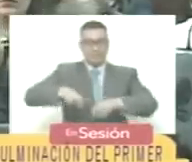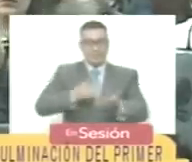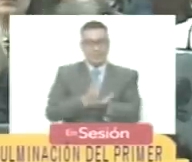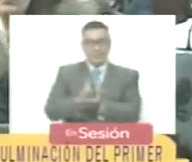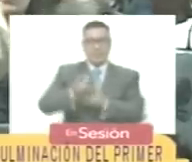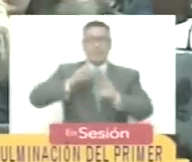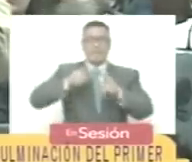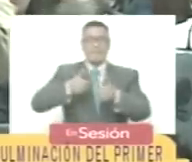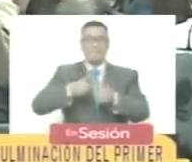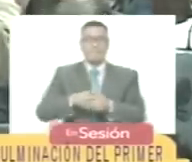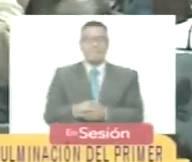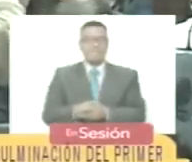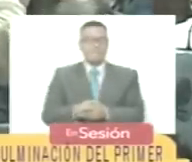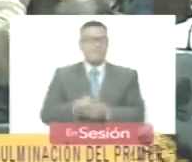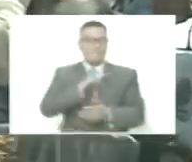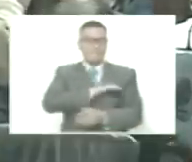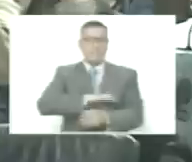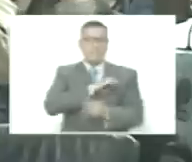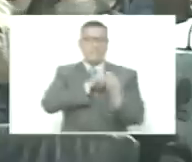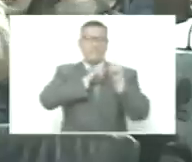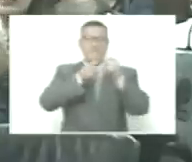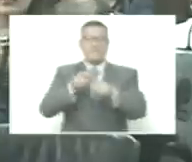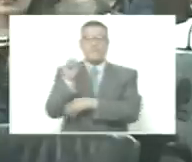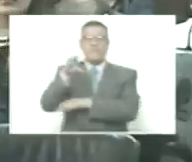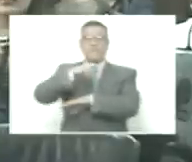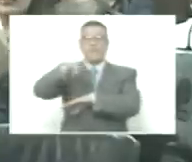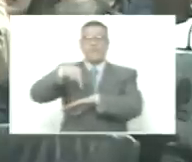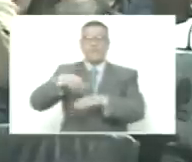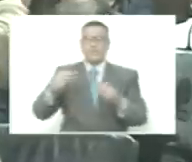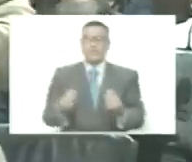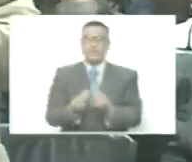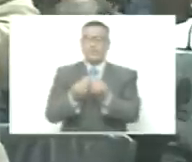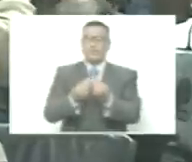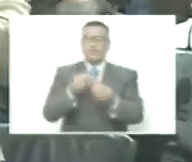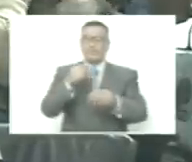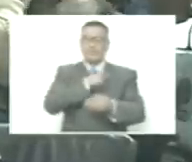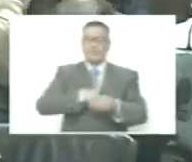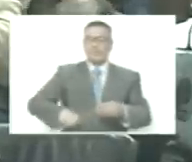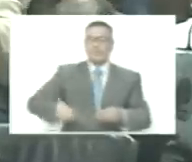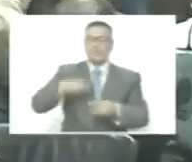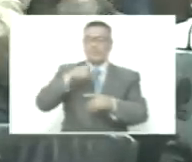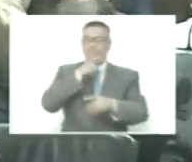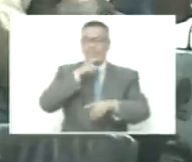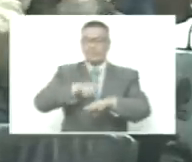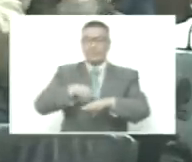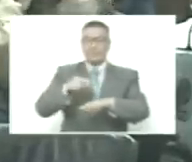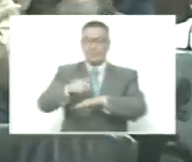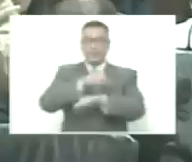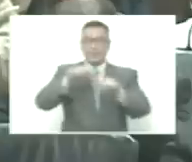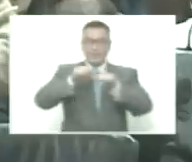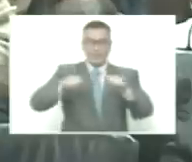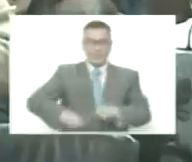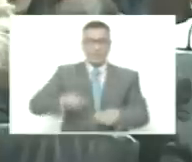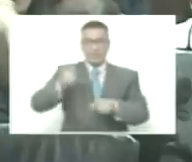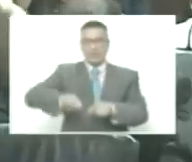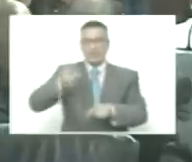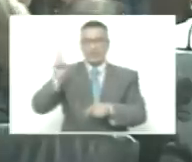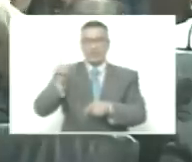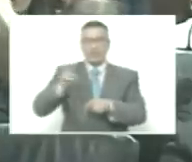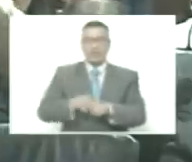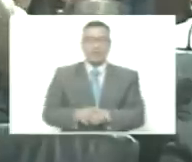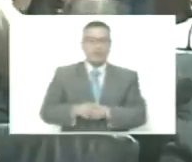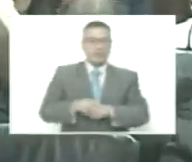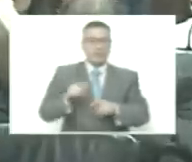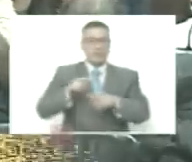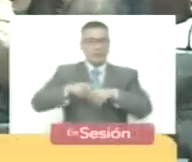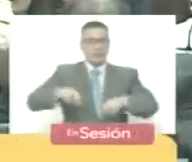empezó con la comisión designada por esta Asamblea Nacional y luego acompañada por el Ejecutivo, en la que se revise todo el sistema de justicia en Venezuela, que se revise